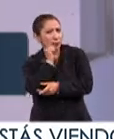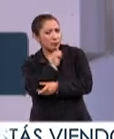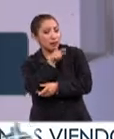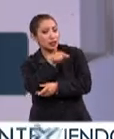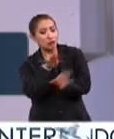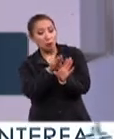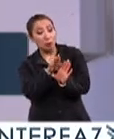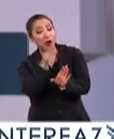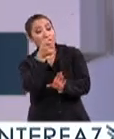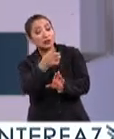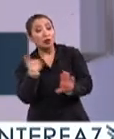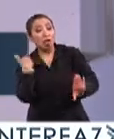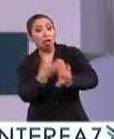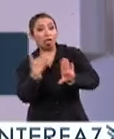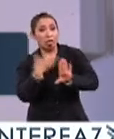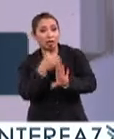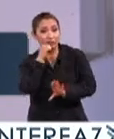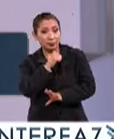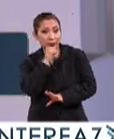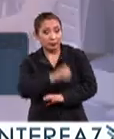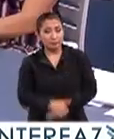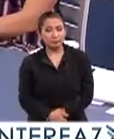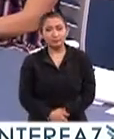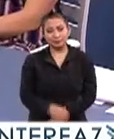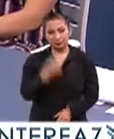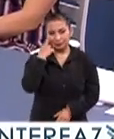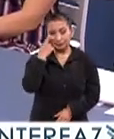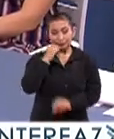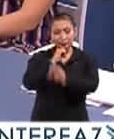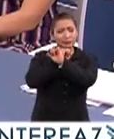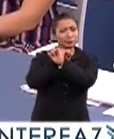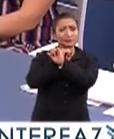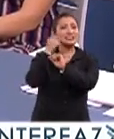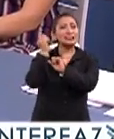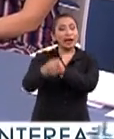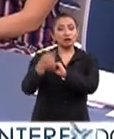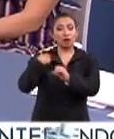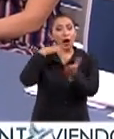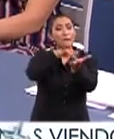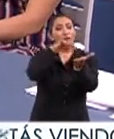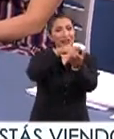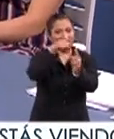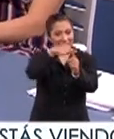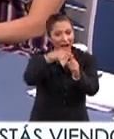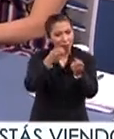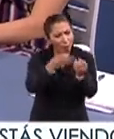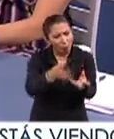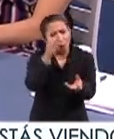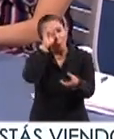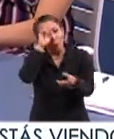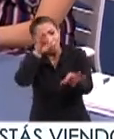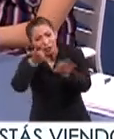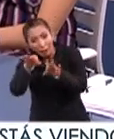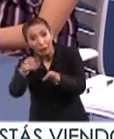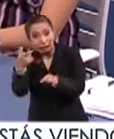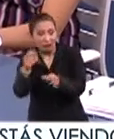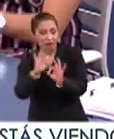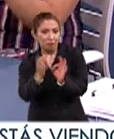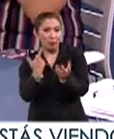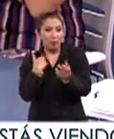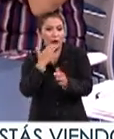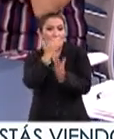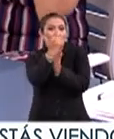es la causa de que te molesten. Así es. Pues bueno, la protección era apoyarlos en las tareas, en los trabajos, y pues era la forma